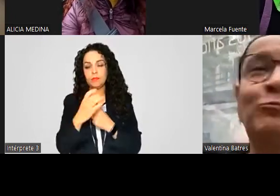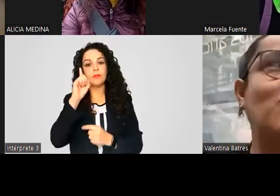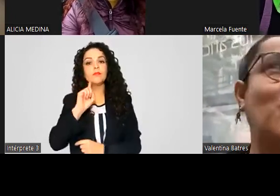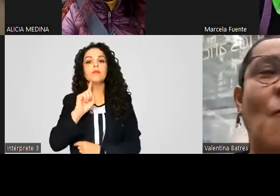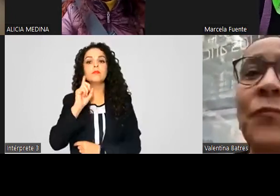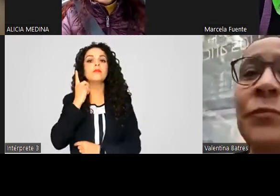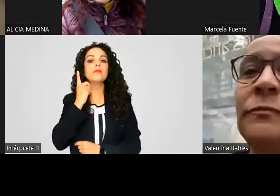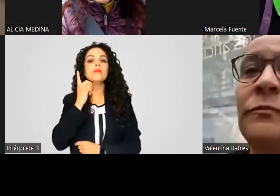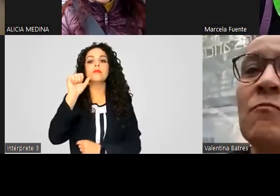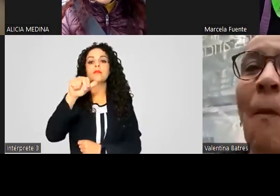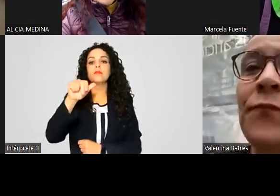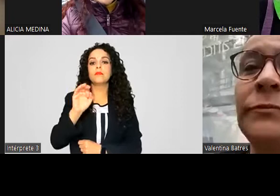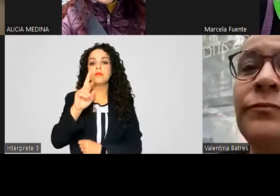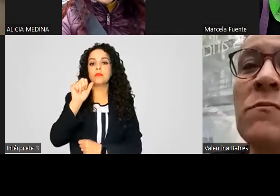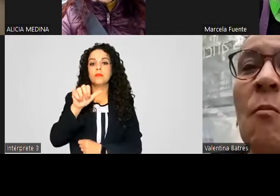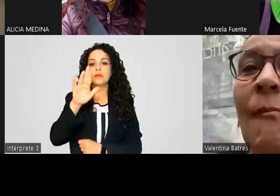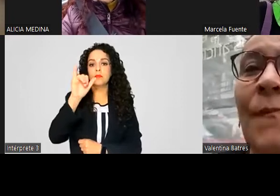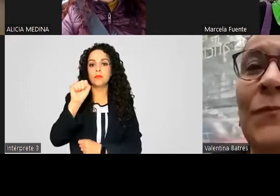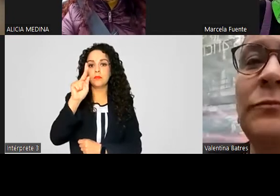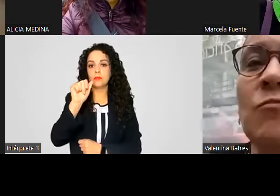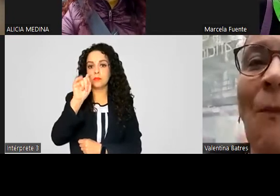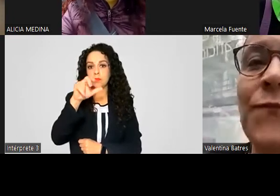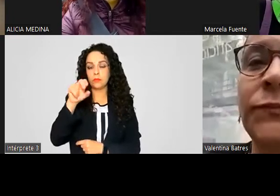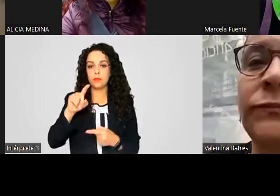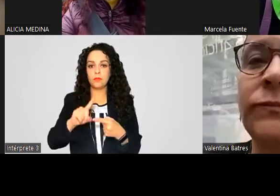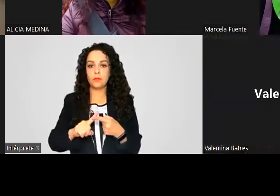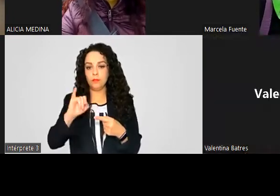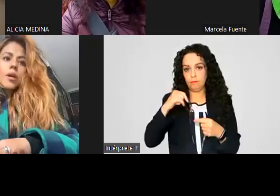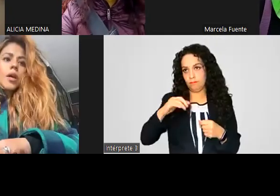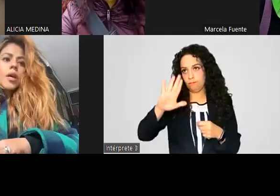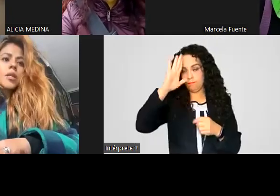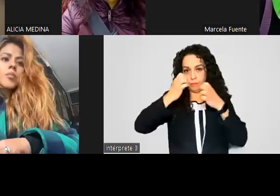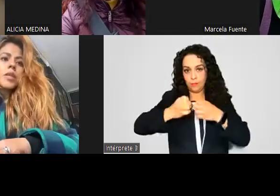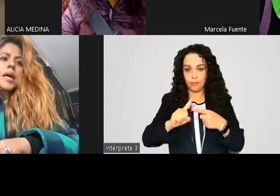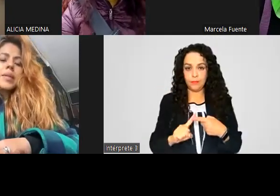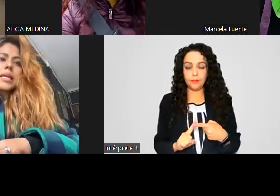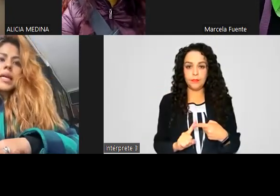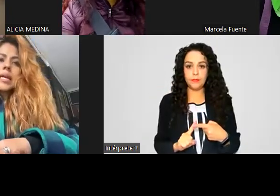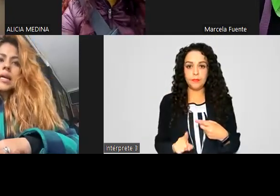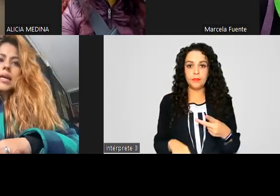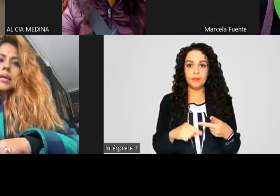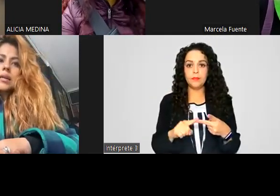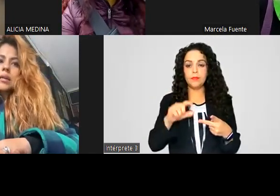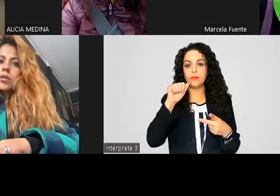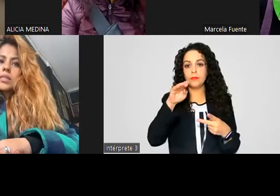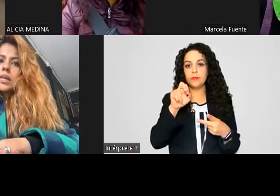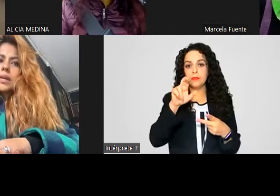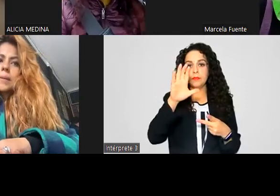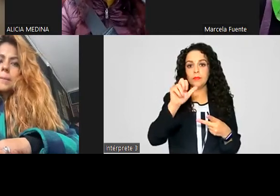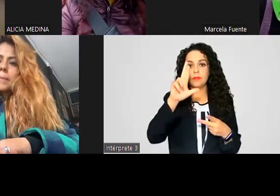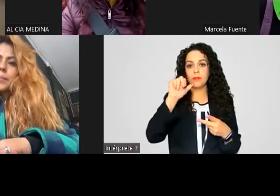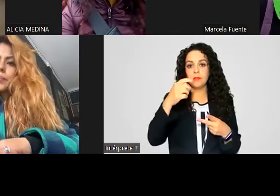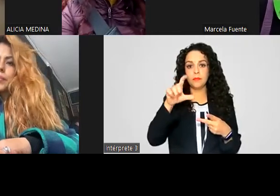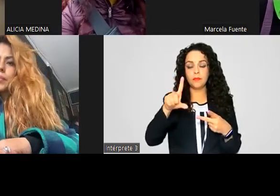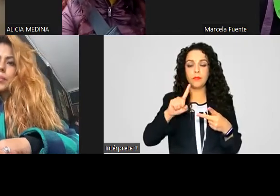Ana Francis López Valjean Patiño. López Valjean presente. Diputada América Arangel Lorenzana.